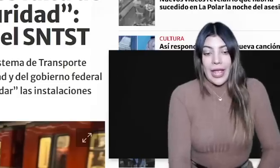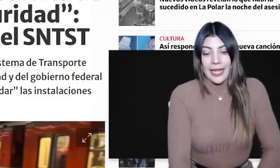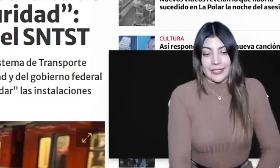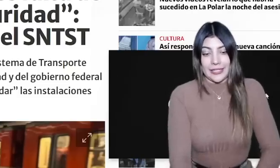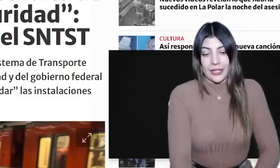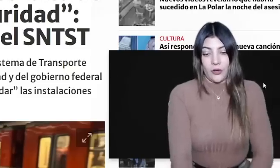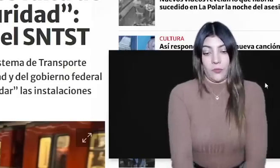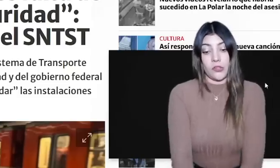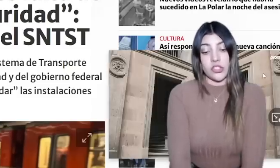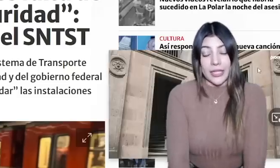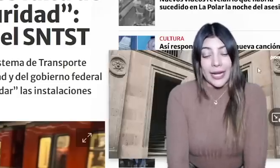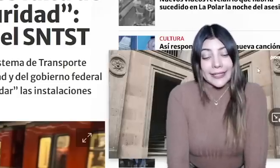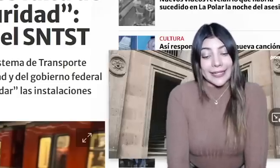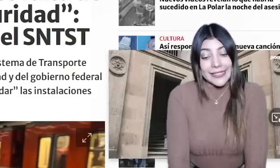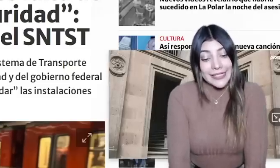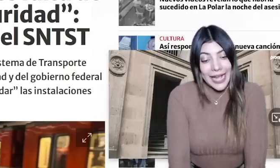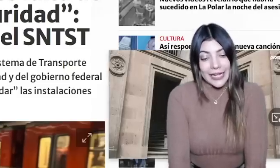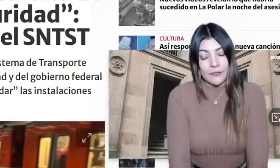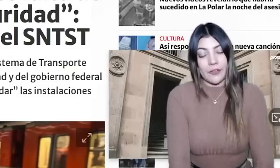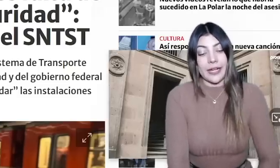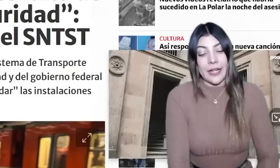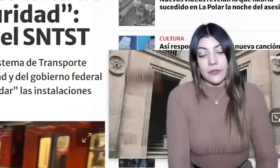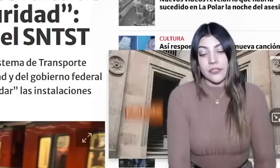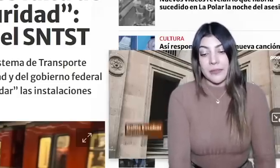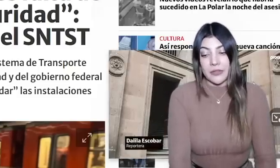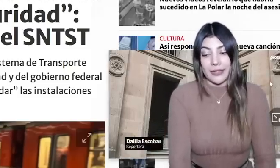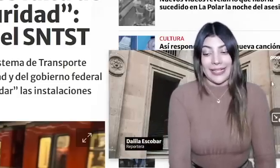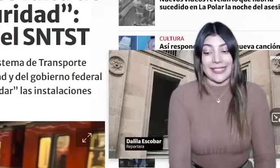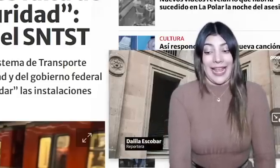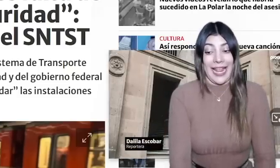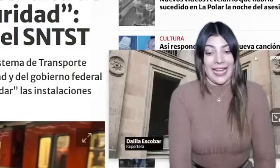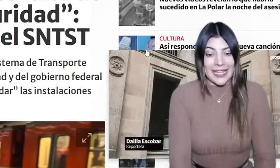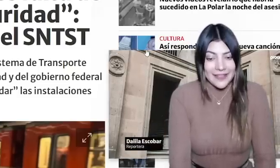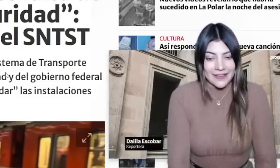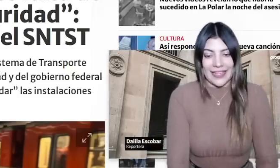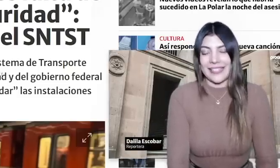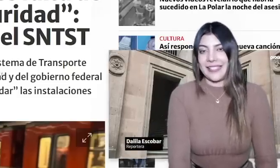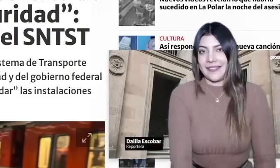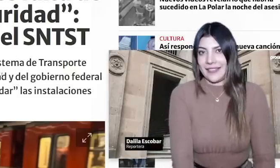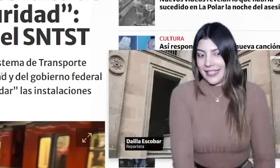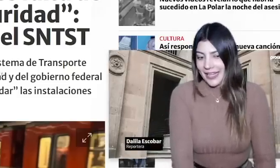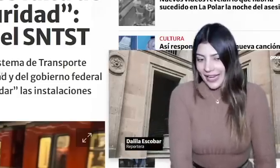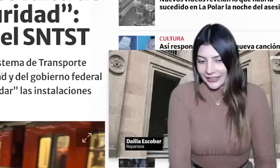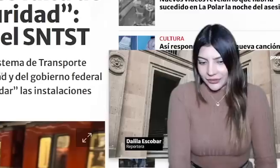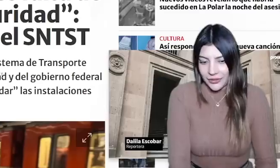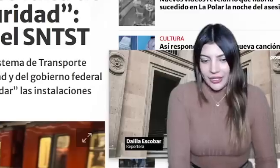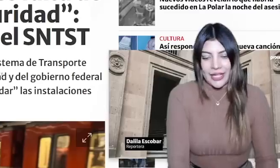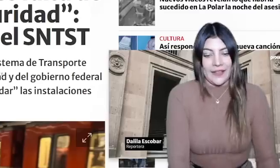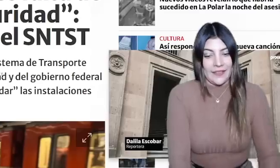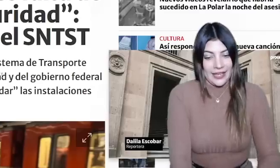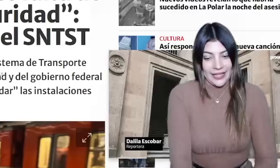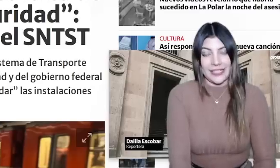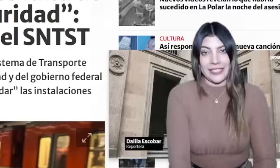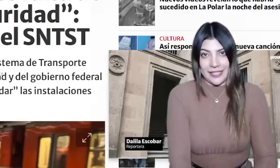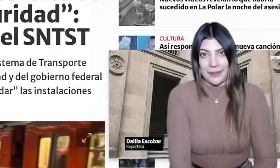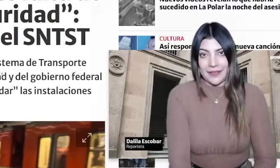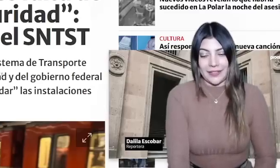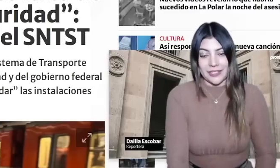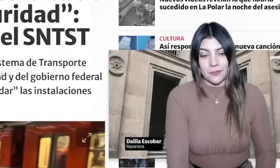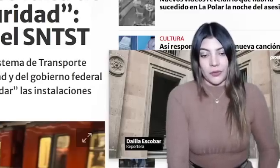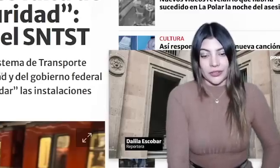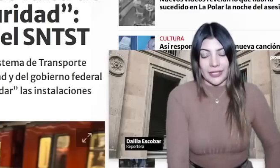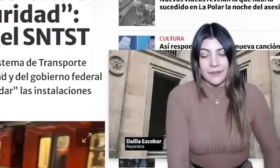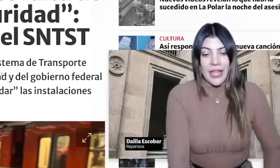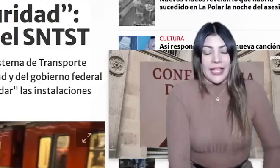bueno, les quiero mostrar que sale Fernando Espino, que es el líder del sindicato del sistema